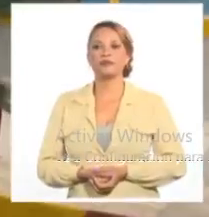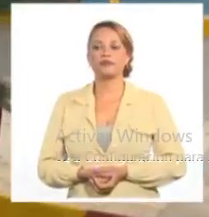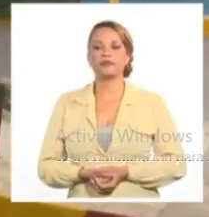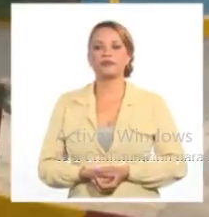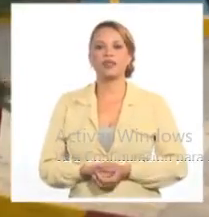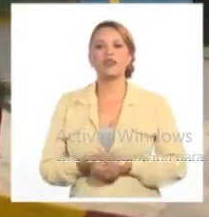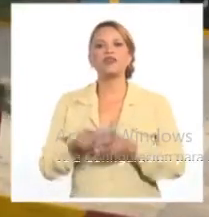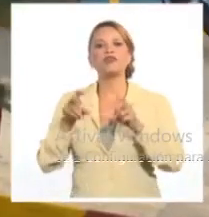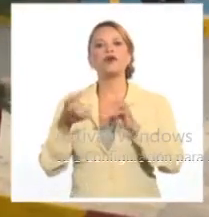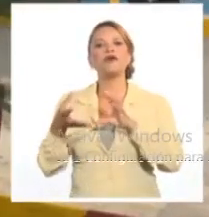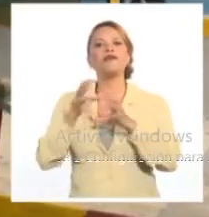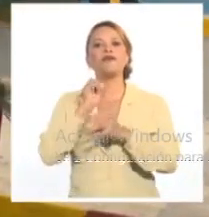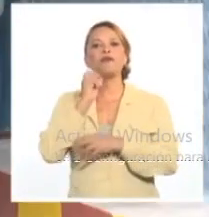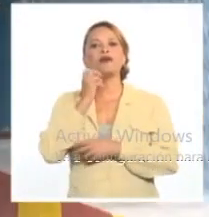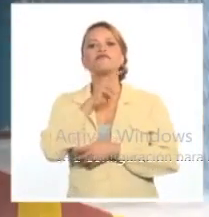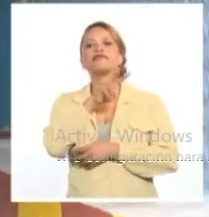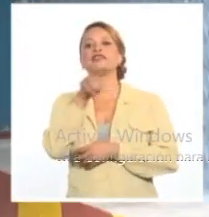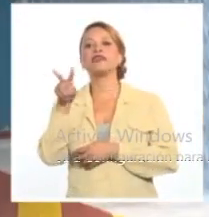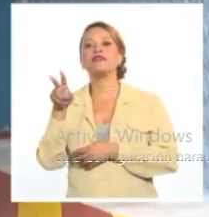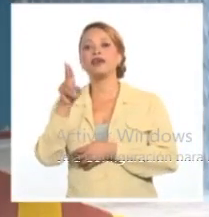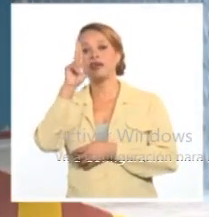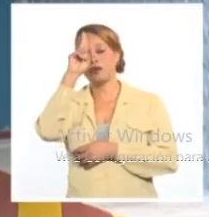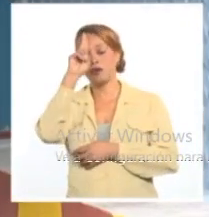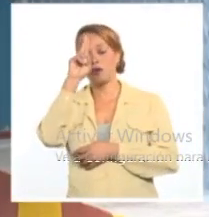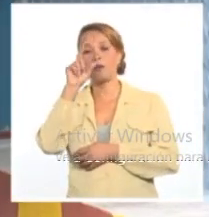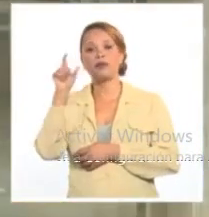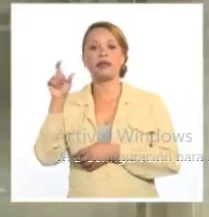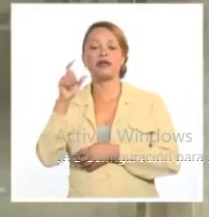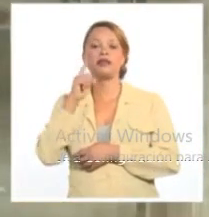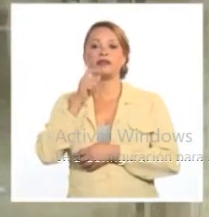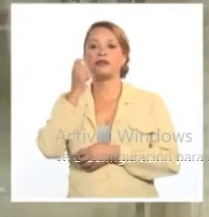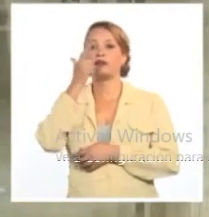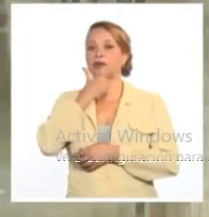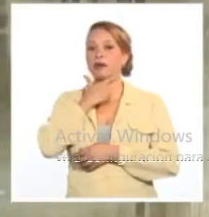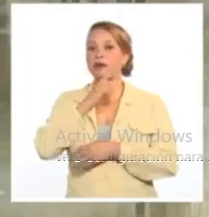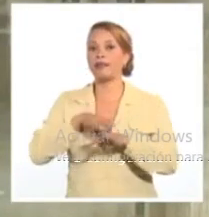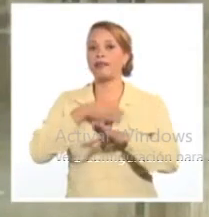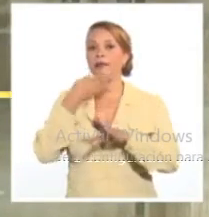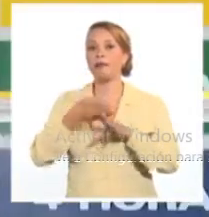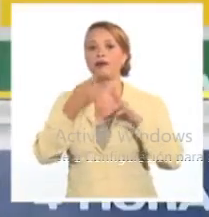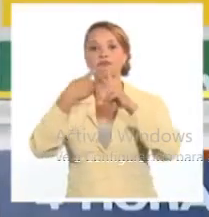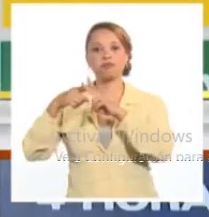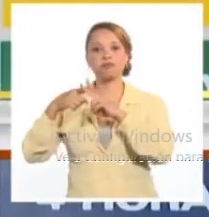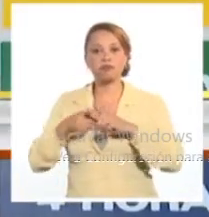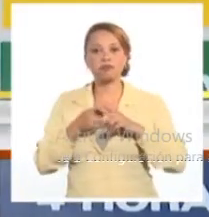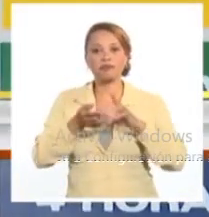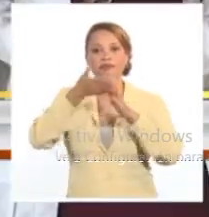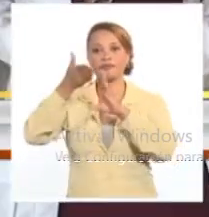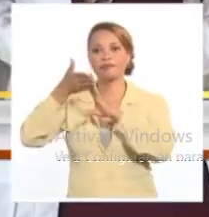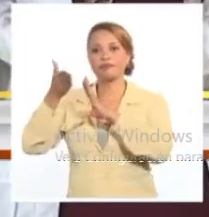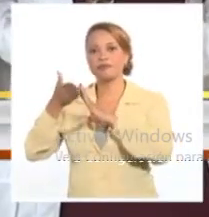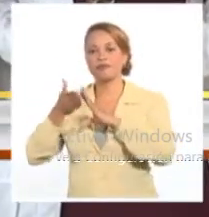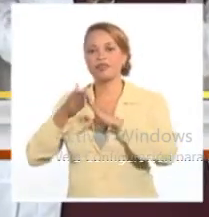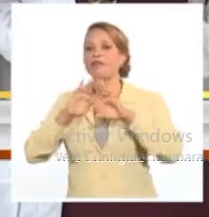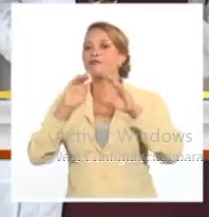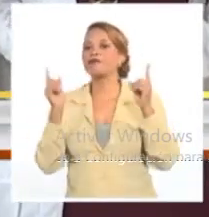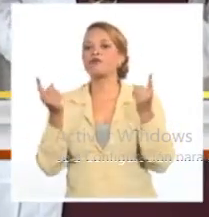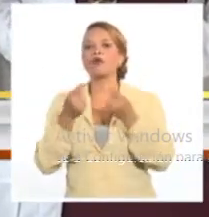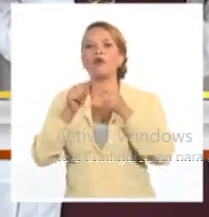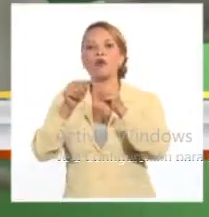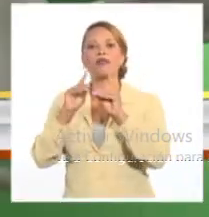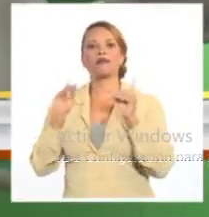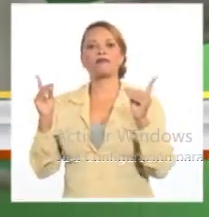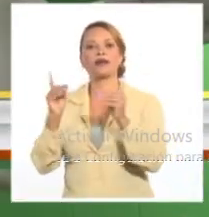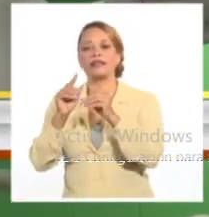Una nueva imagen exhibió hoy el cuerpo de guardia del Hospital Avileño tras una reparación capital, donde todas las consultas y servicios de